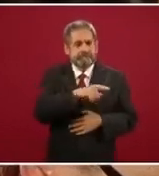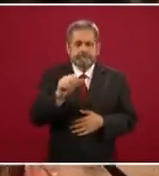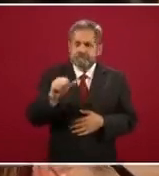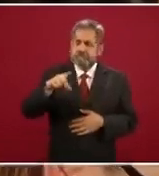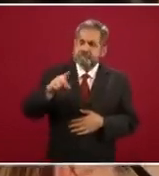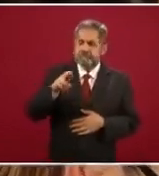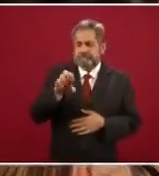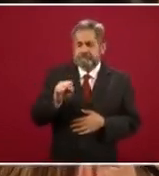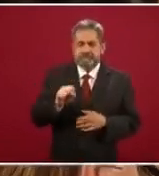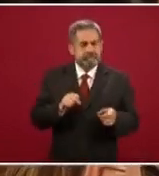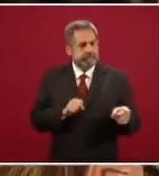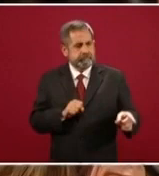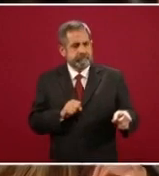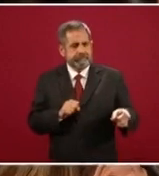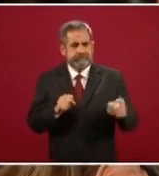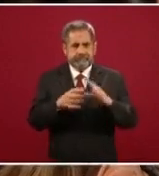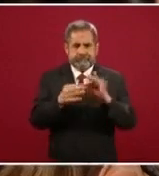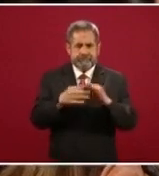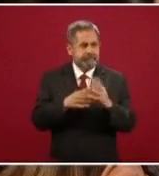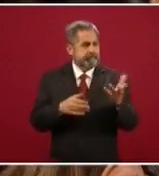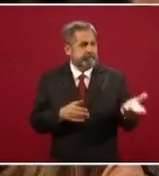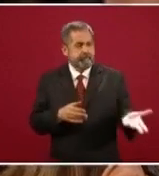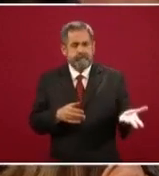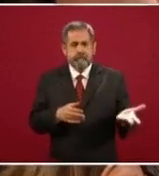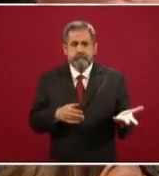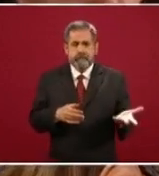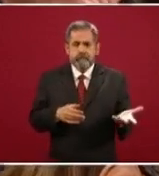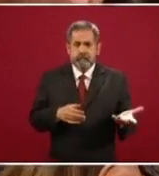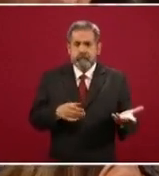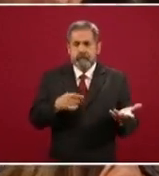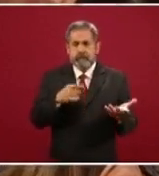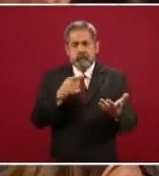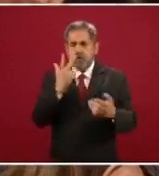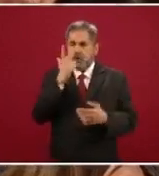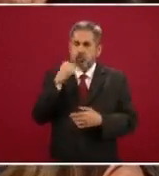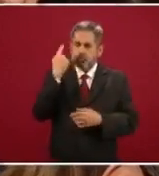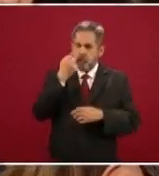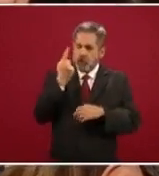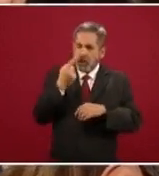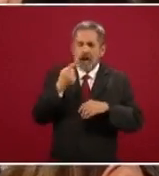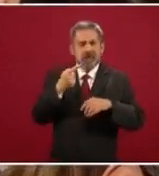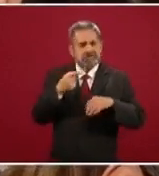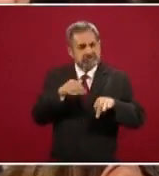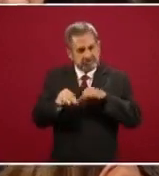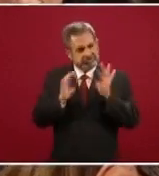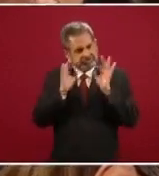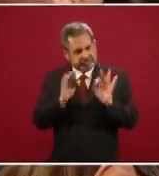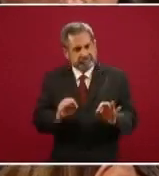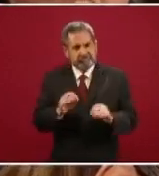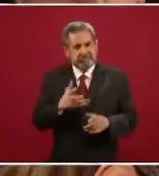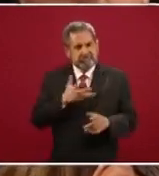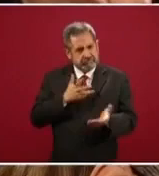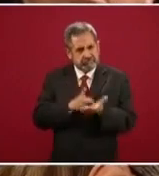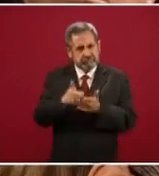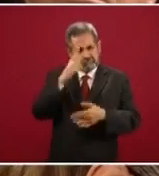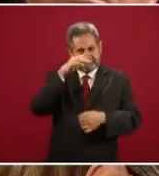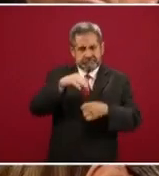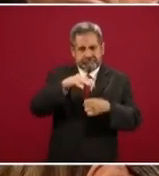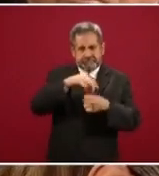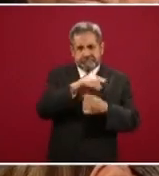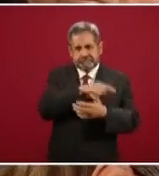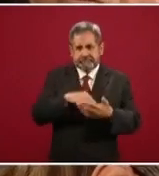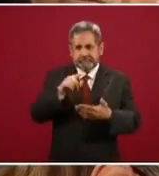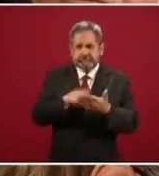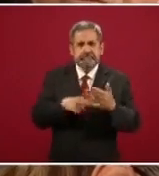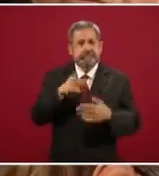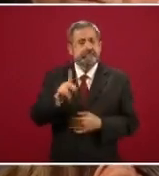en el sentido de la conquista de la jornada de 8 horas y la conquista del derecho al voto, pero el movimiento de